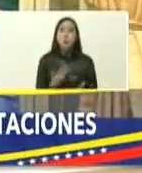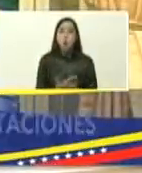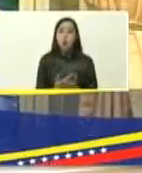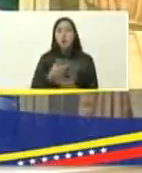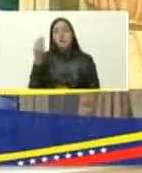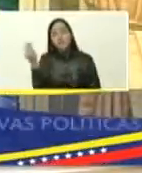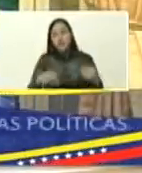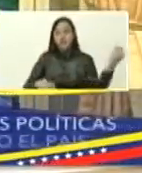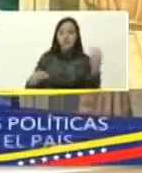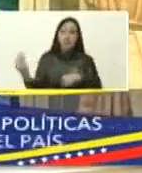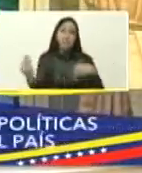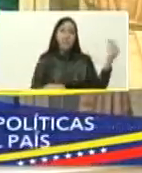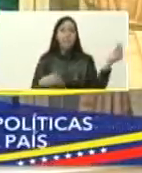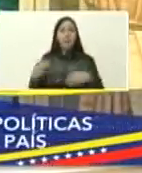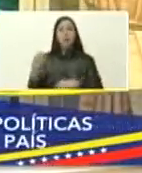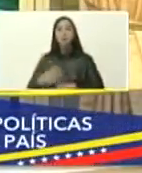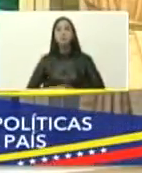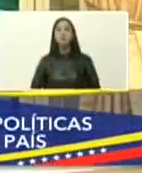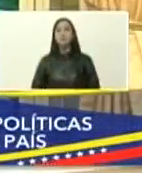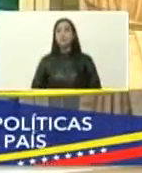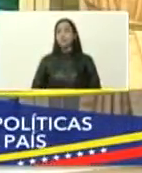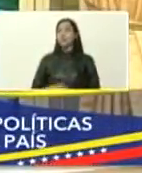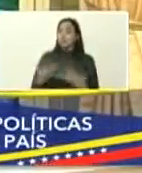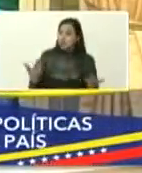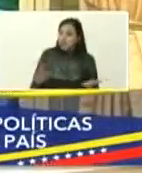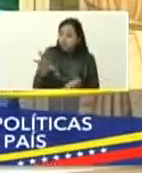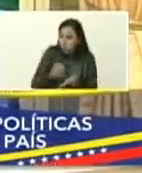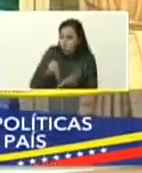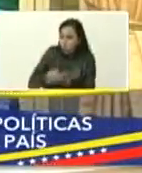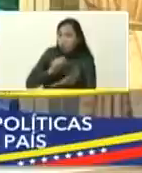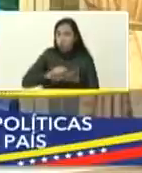sumando. Entonces, Tarek, toma nota, Tarek,